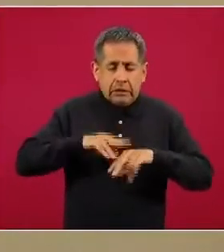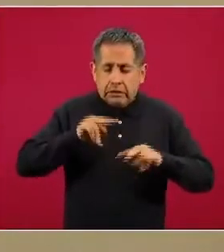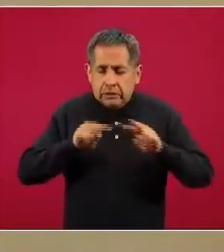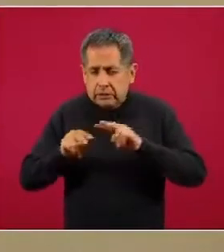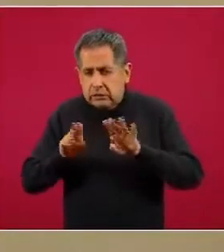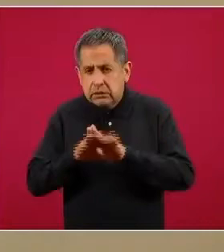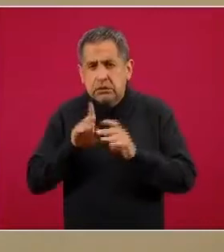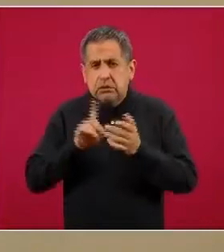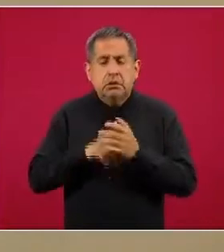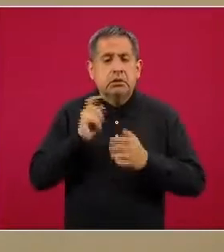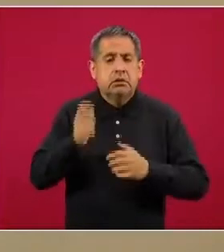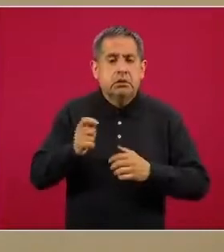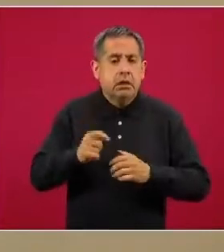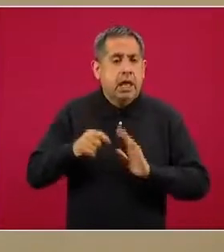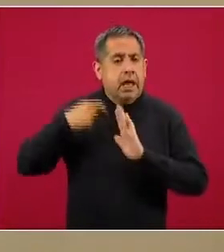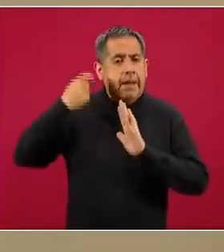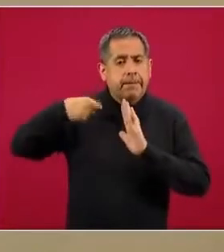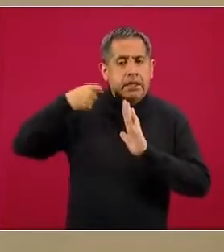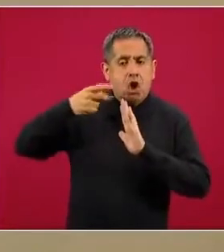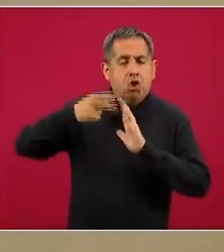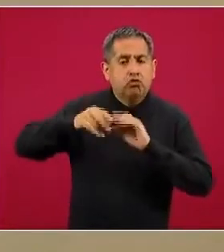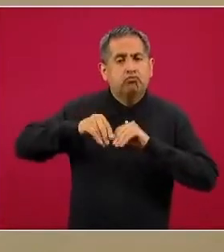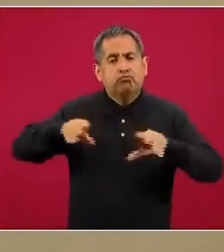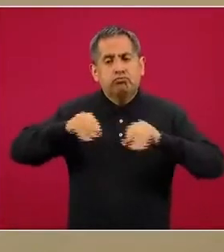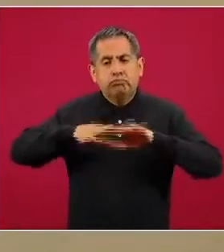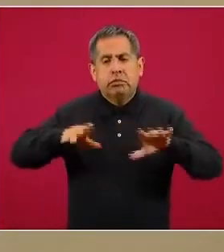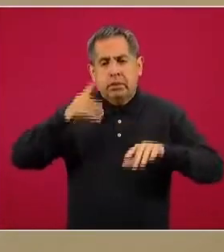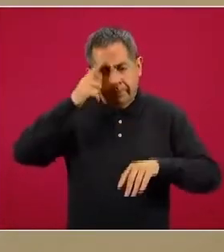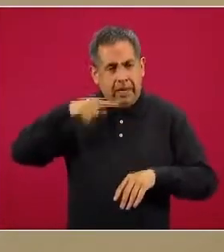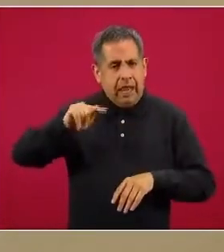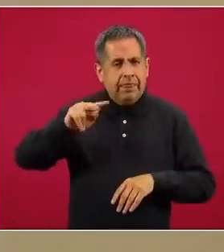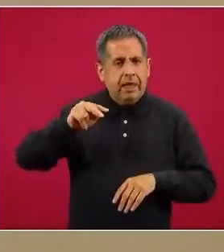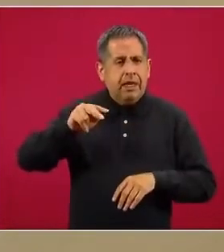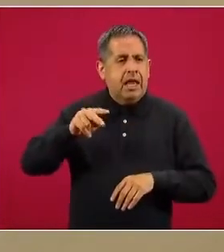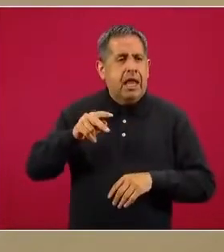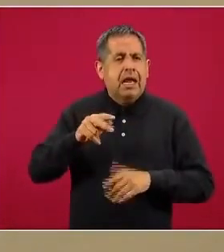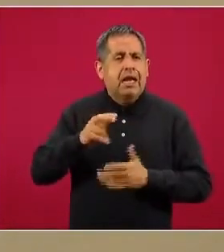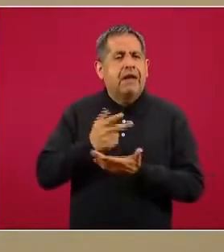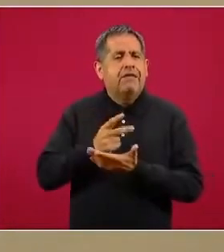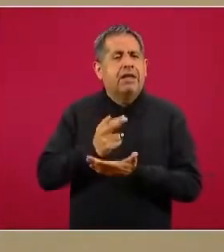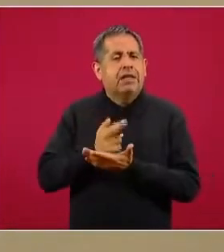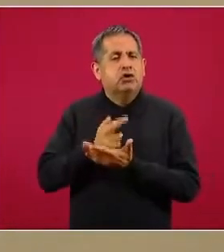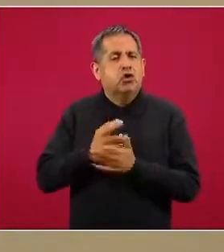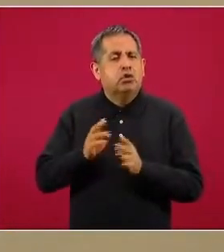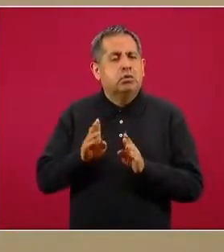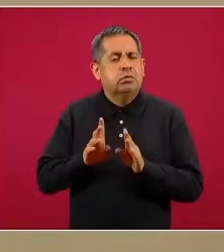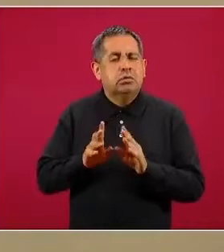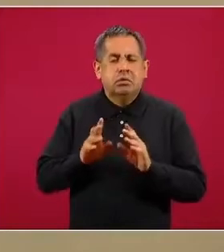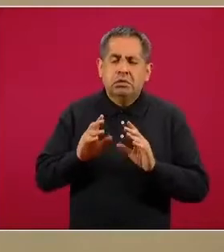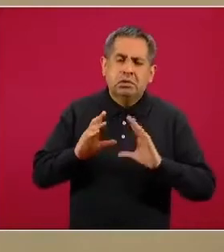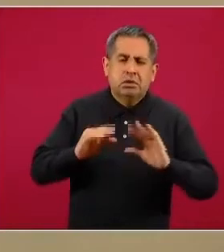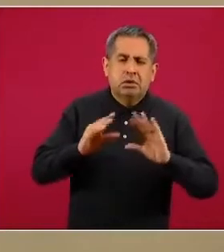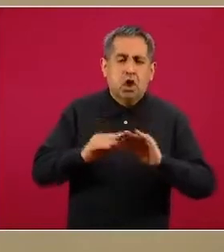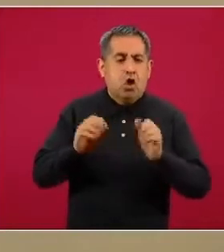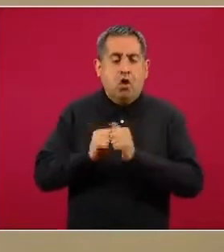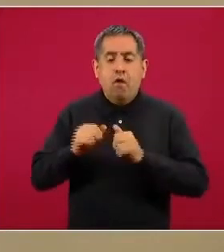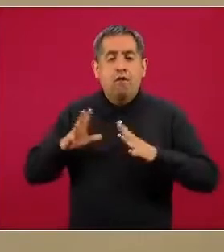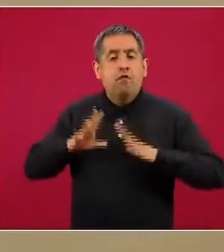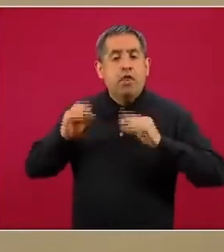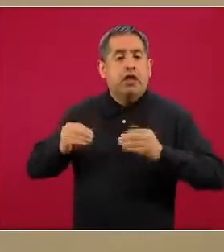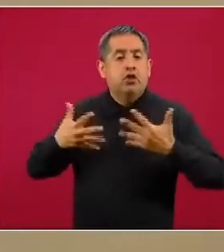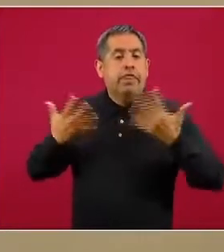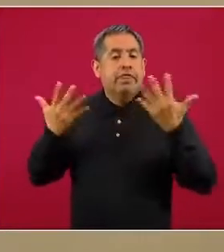vista los videos que se han preparado para la telerehabilitación con el apoyo de Fundación